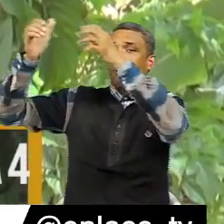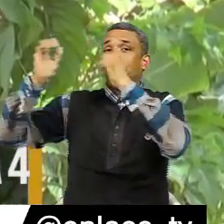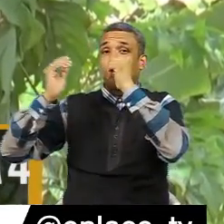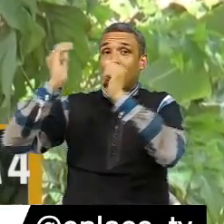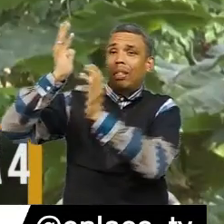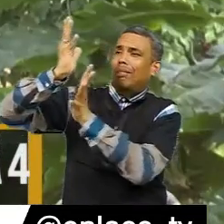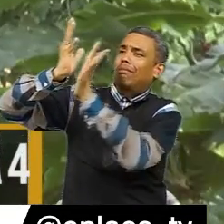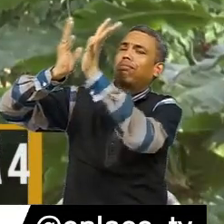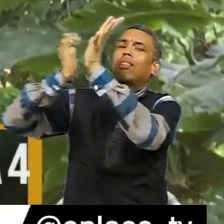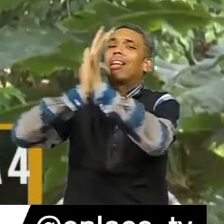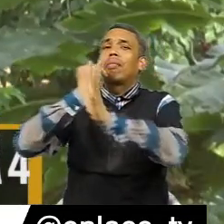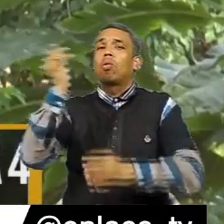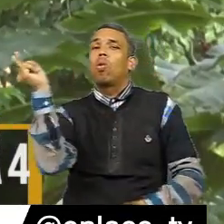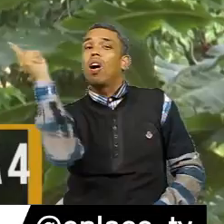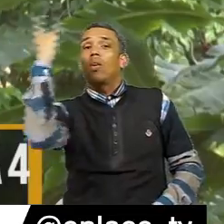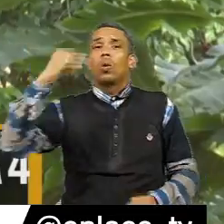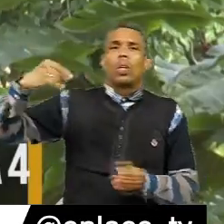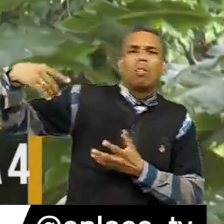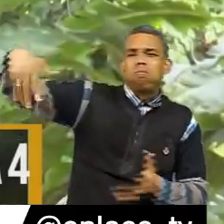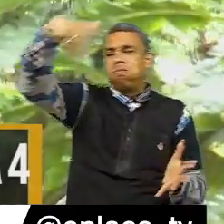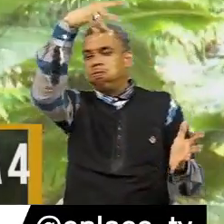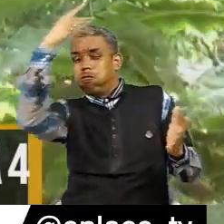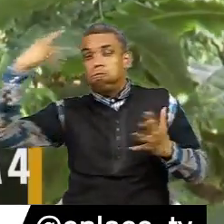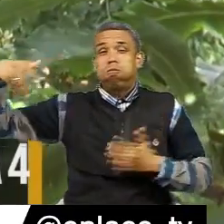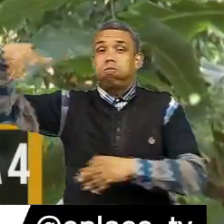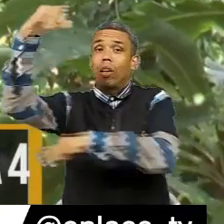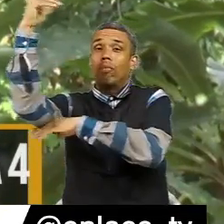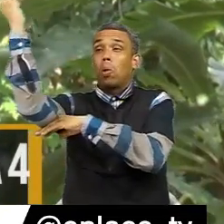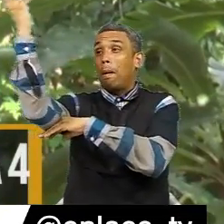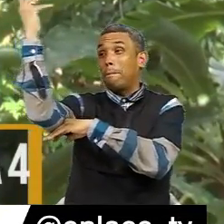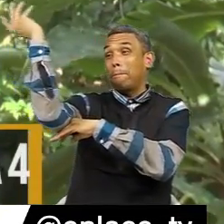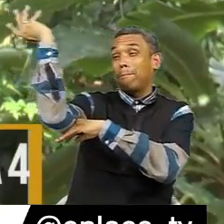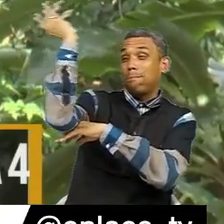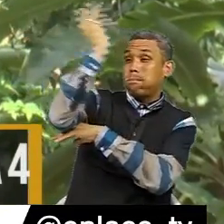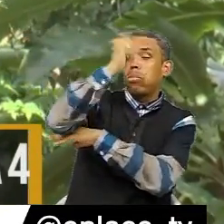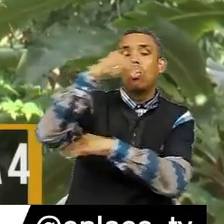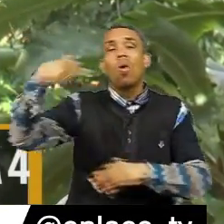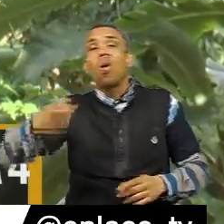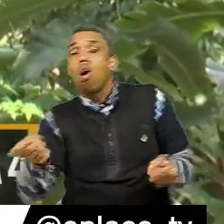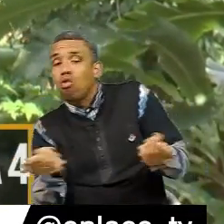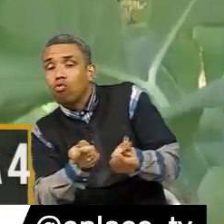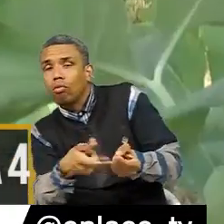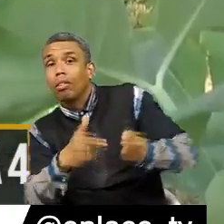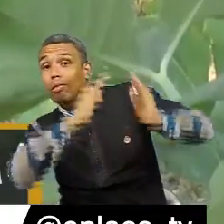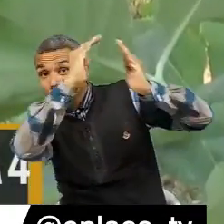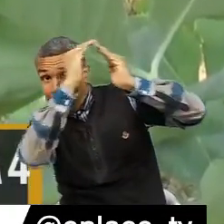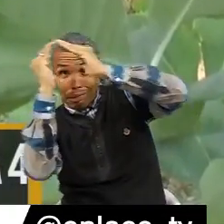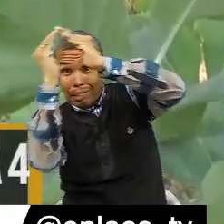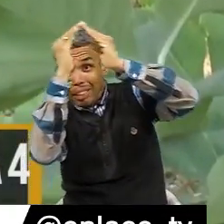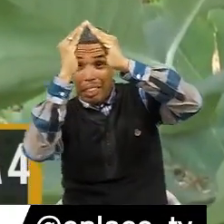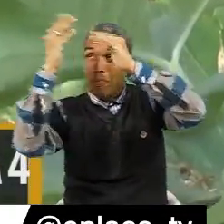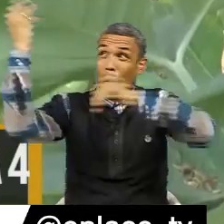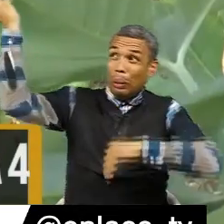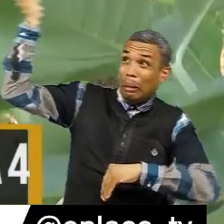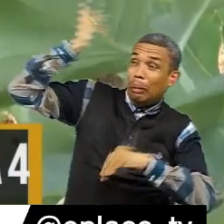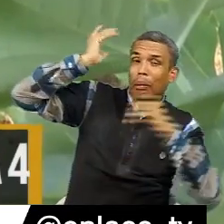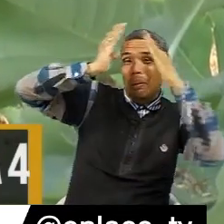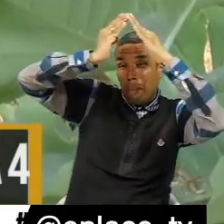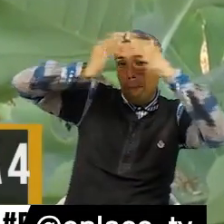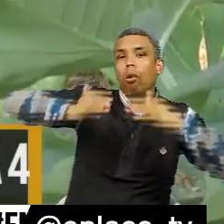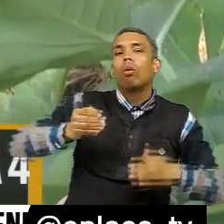caiga encima de una casa o el árbol mismo, porque está pudriéndose. Ya está viejo, sí, ya, y está lleno de comején. Solicitan a quien competa el